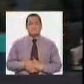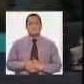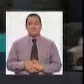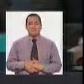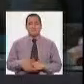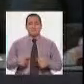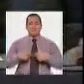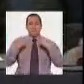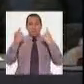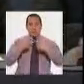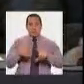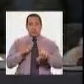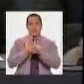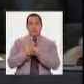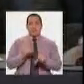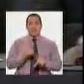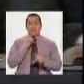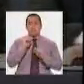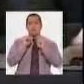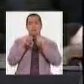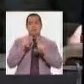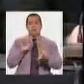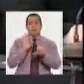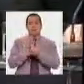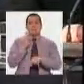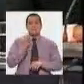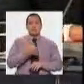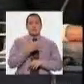Desde el punto de vista legal, la pregunta es si es legal.